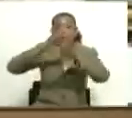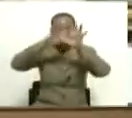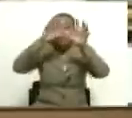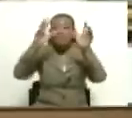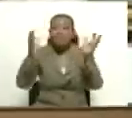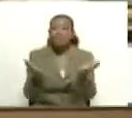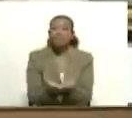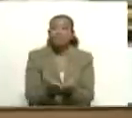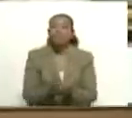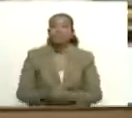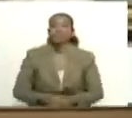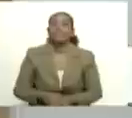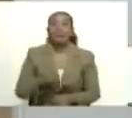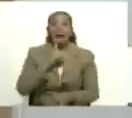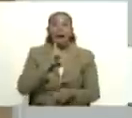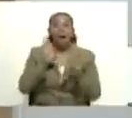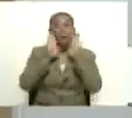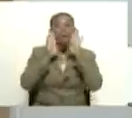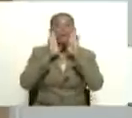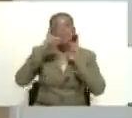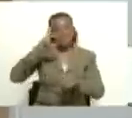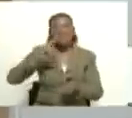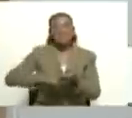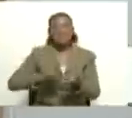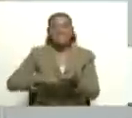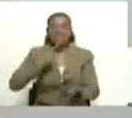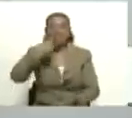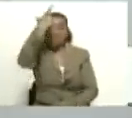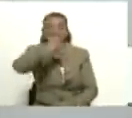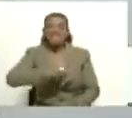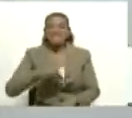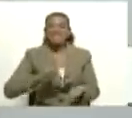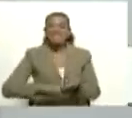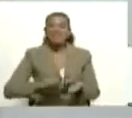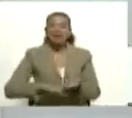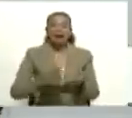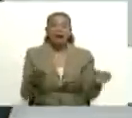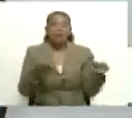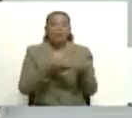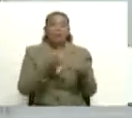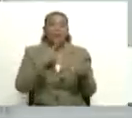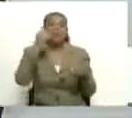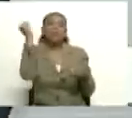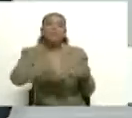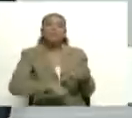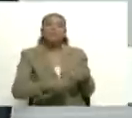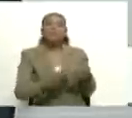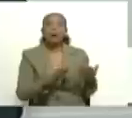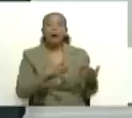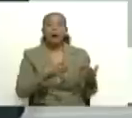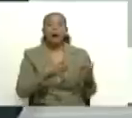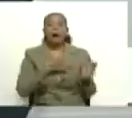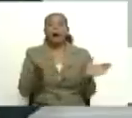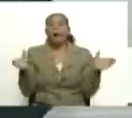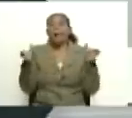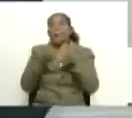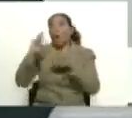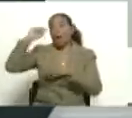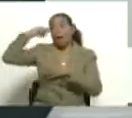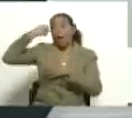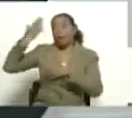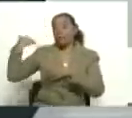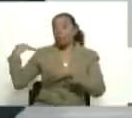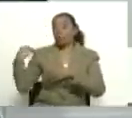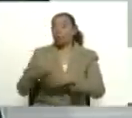Ahora bien, la confesión de Donald Trump es la continuidad de un conjunto de confesiones. En primer lugar, recordemos John